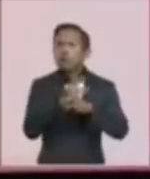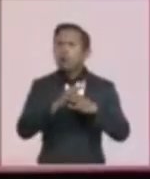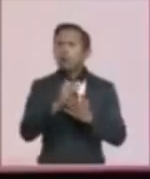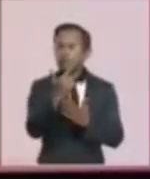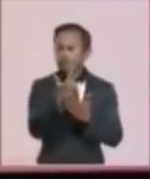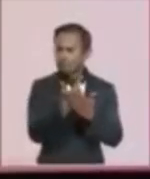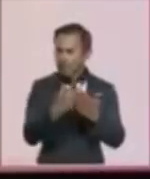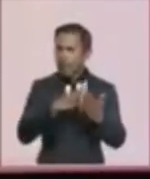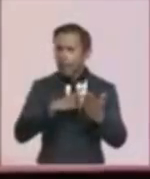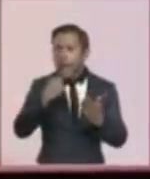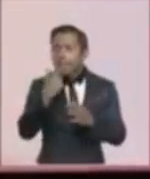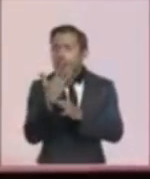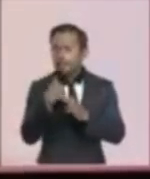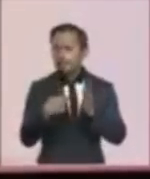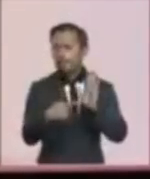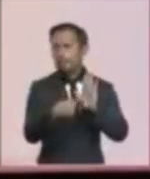traje